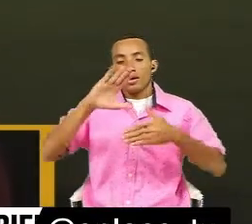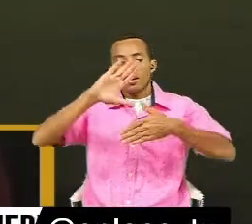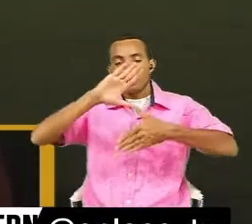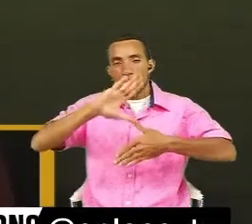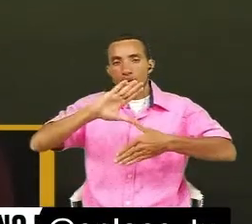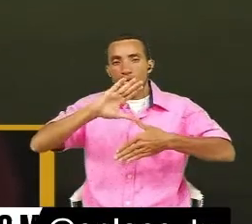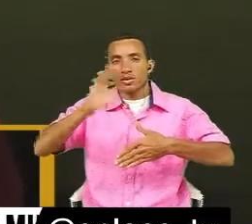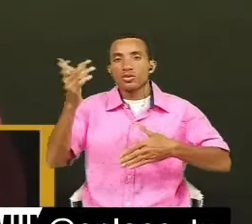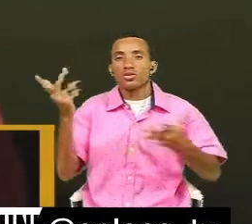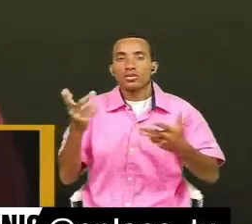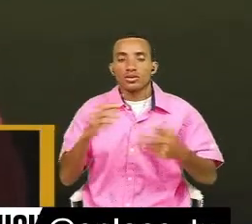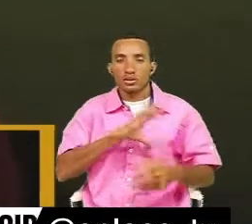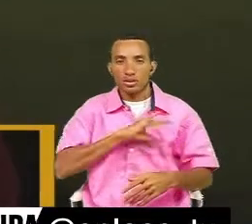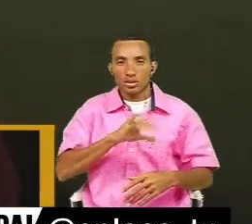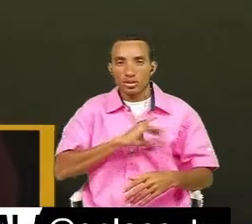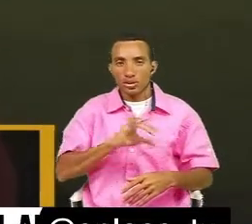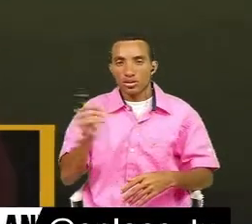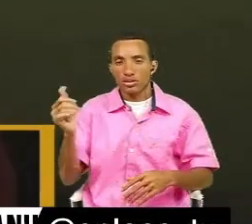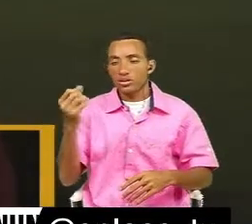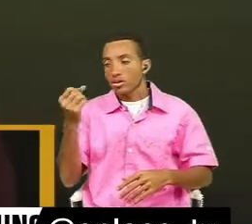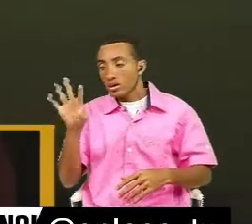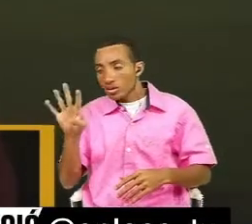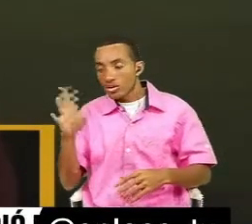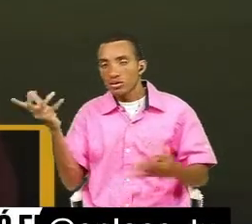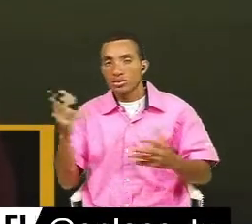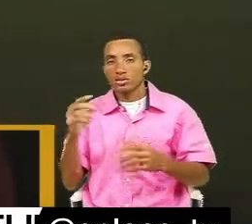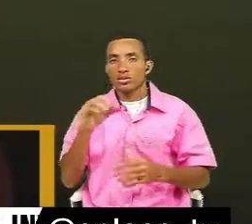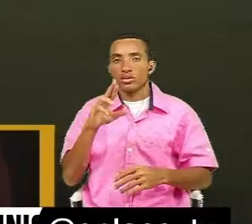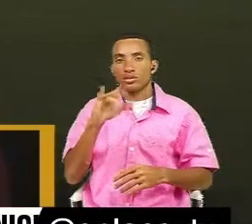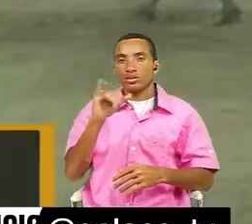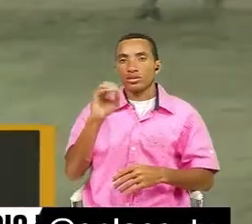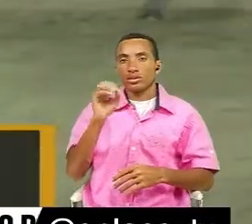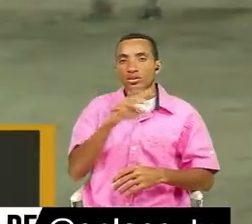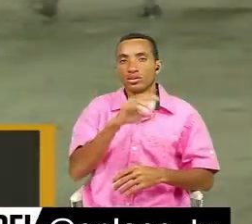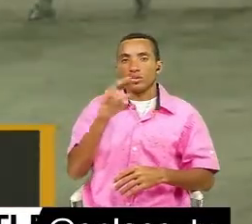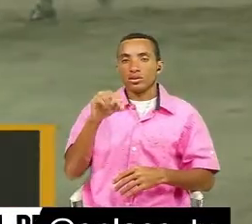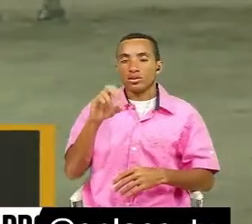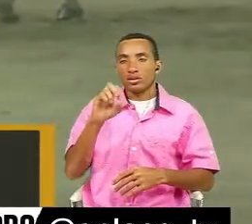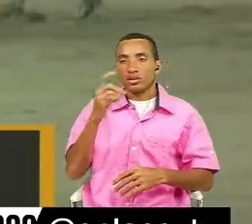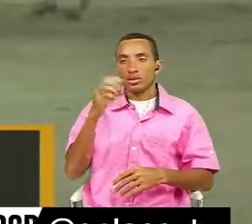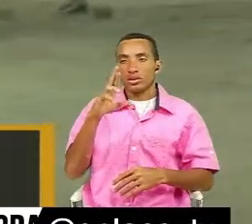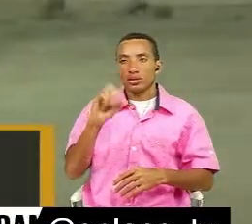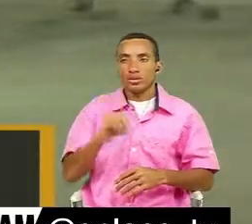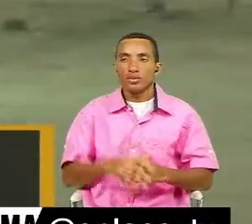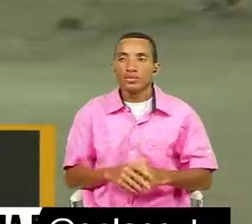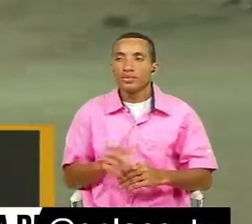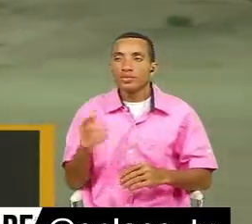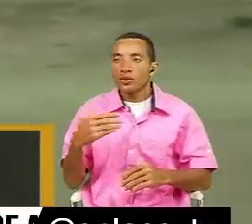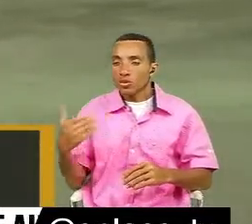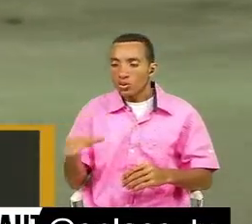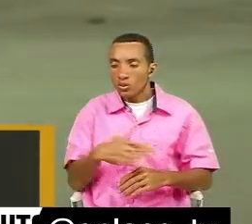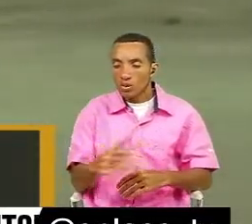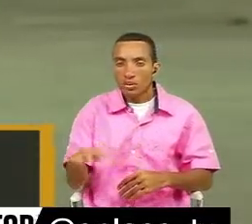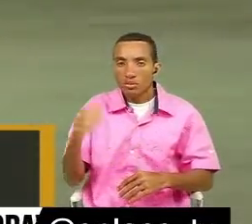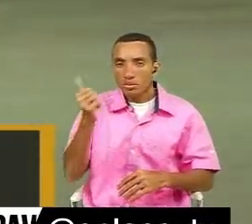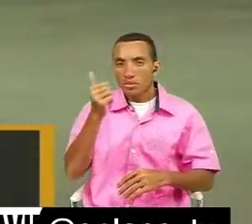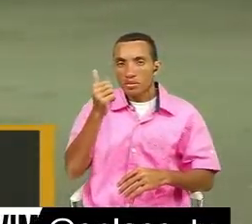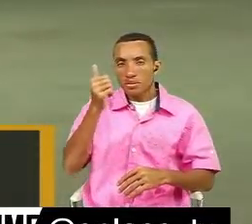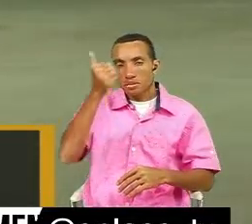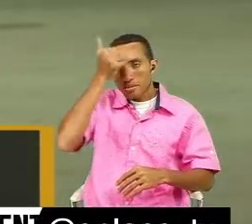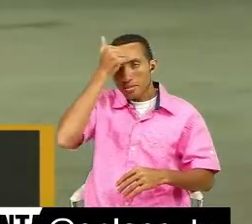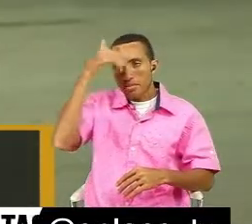al torneo de Río Negro, y estamos mirando opciones para la categoría sub-12 y sub-10. Uno de los jugadores más destacados del Club Marianos es